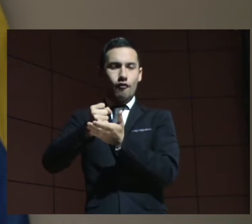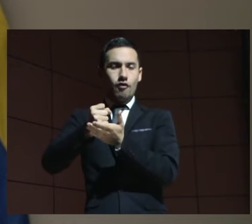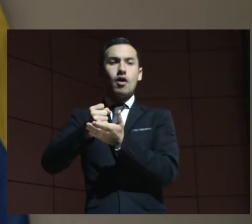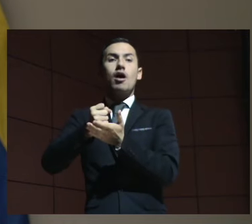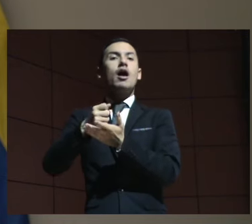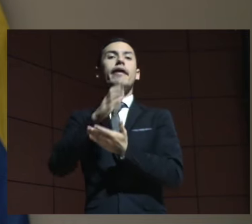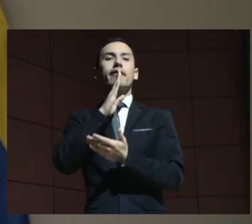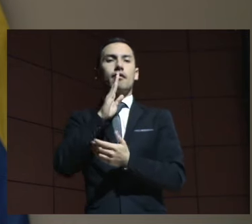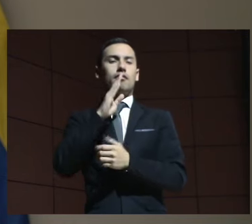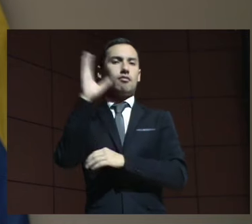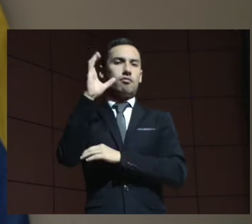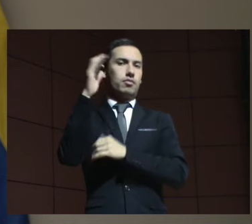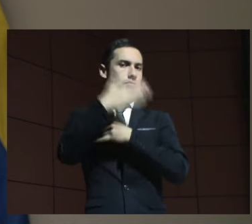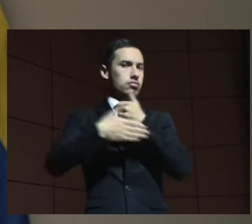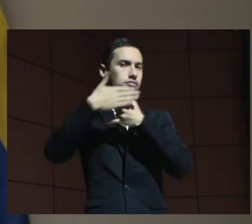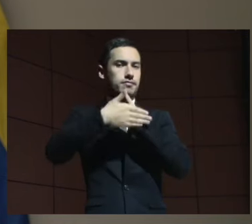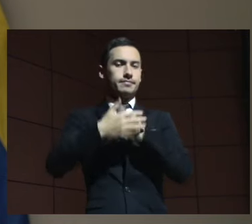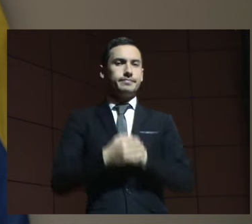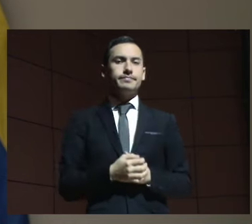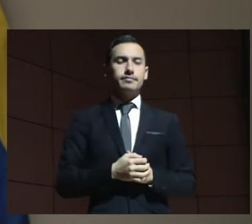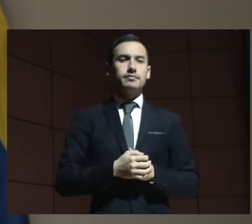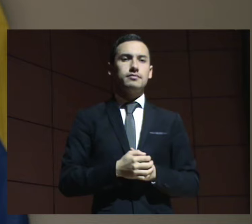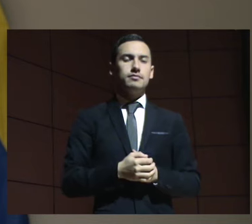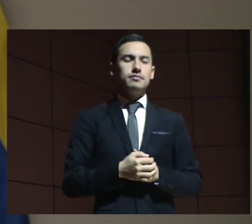notarios del país.